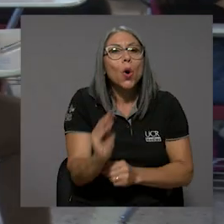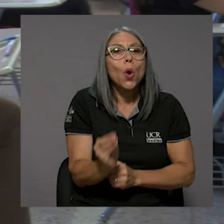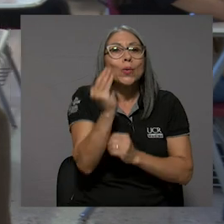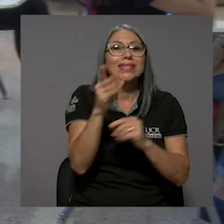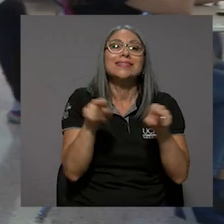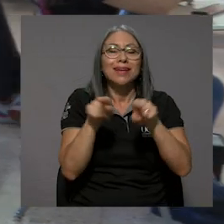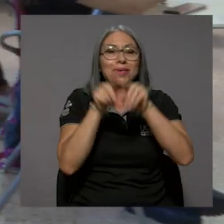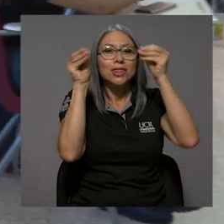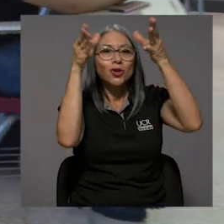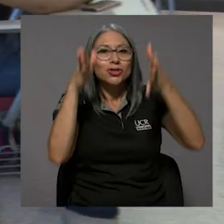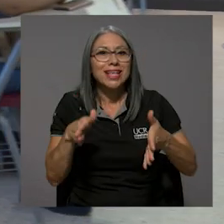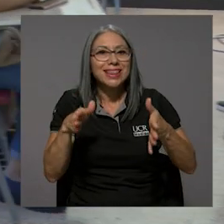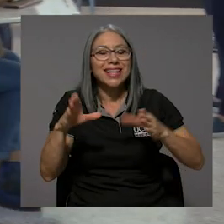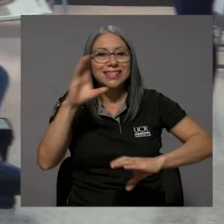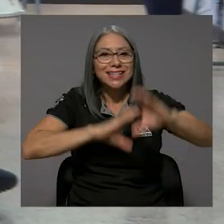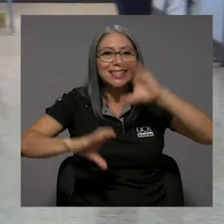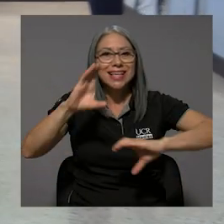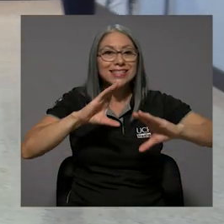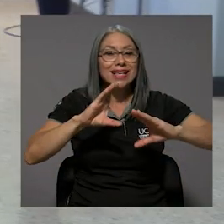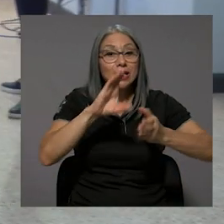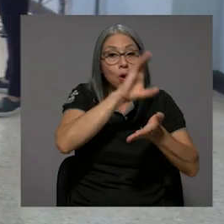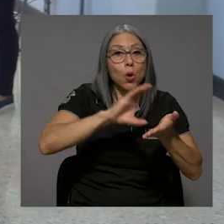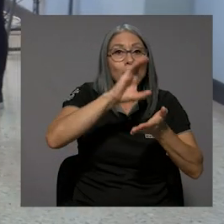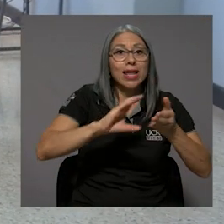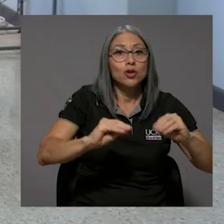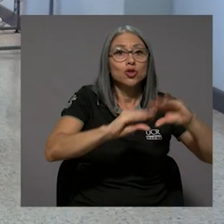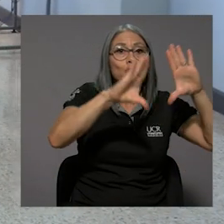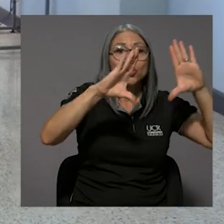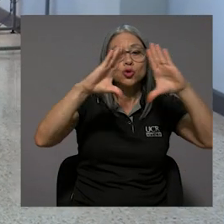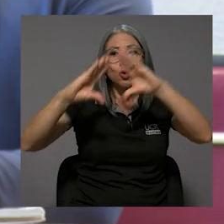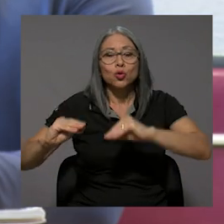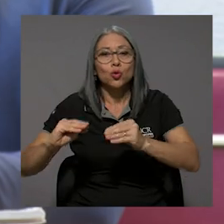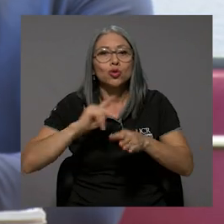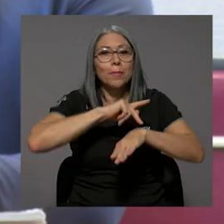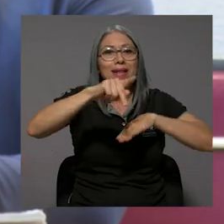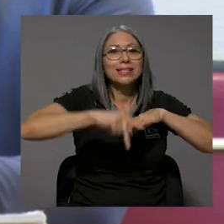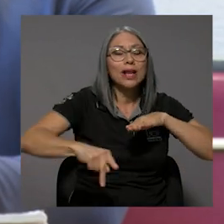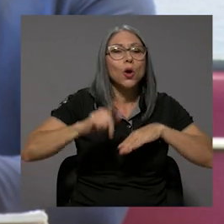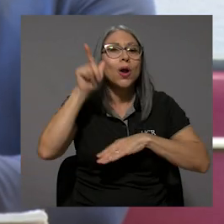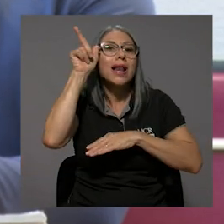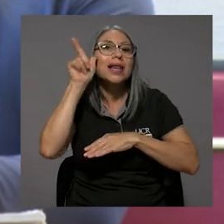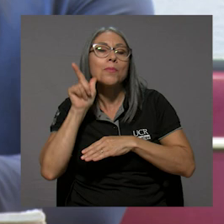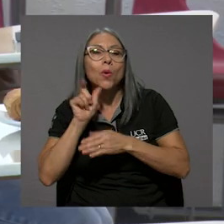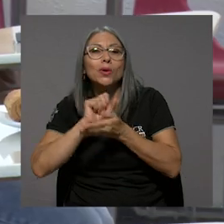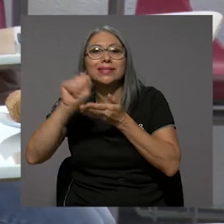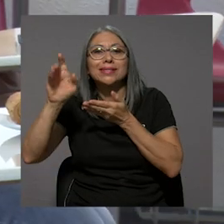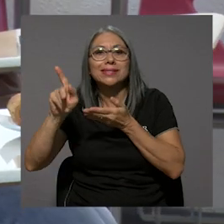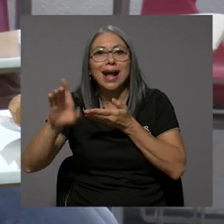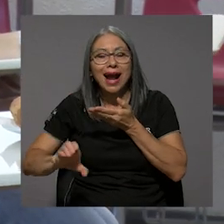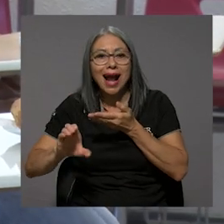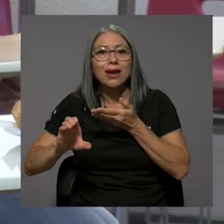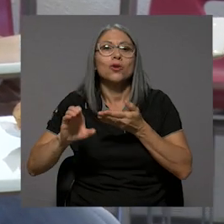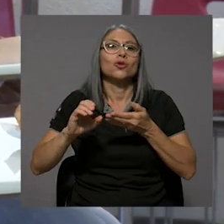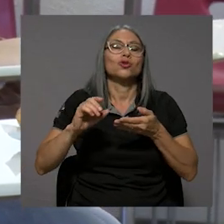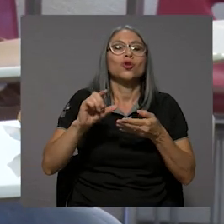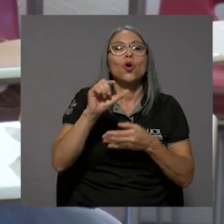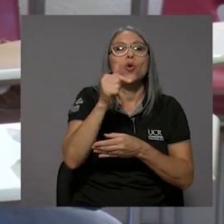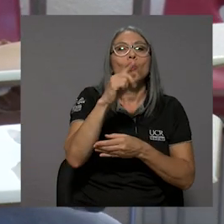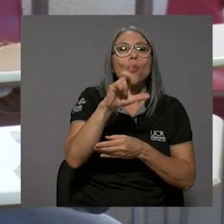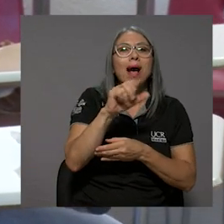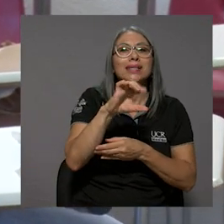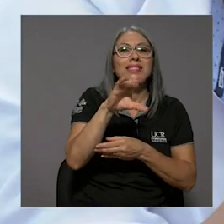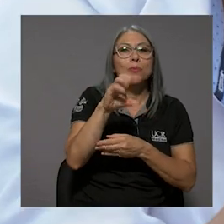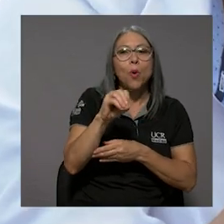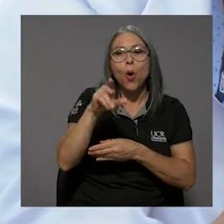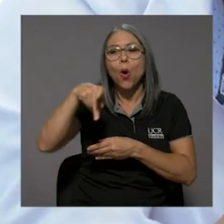de ciencias de colegios diurnos y nocturnos, de Pérez Celedón, Limón, Vital de San Carlos, Guásimo, Pocosol y de